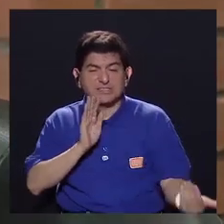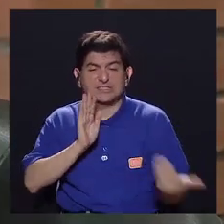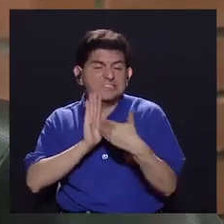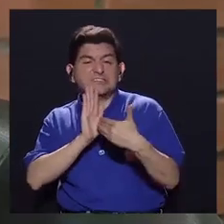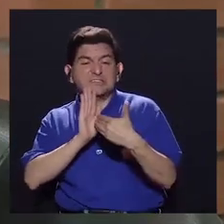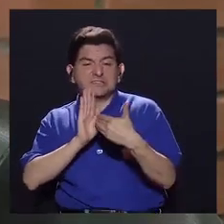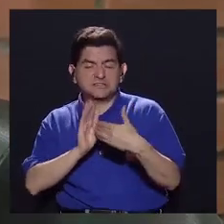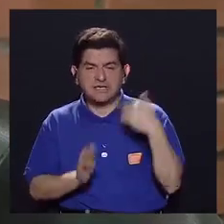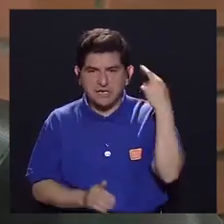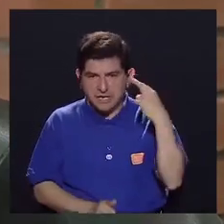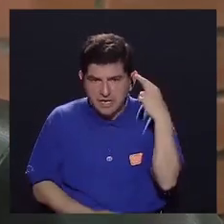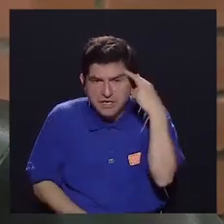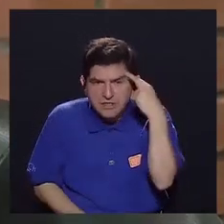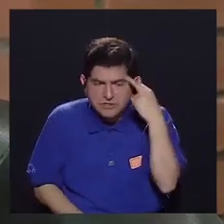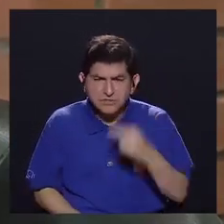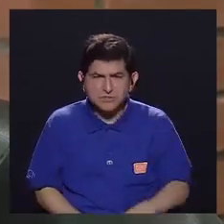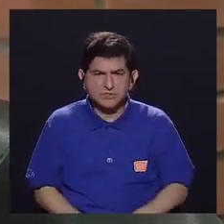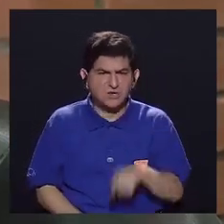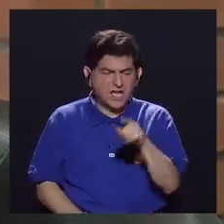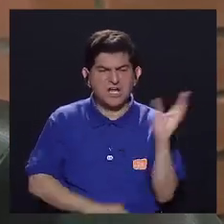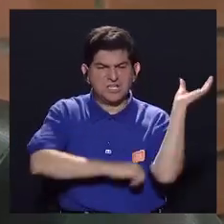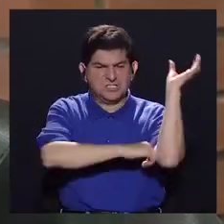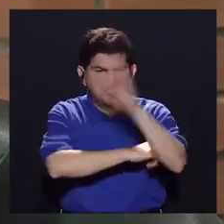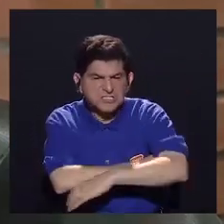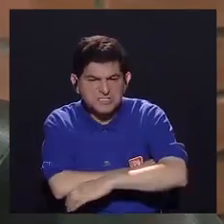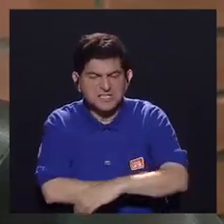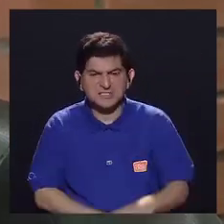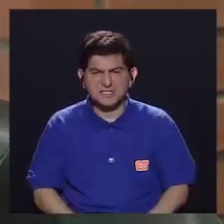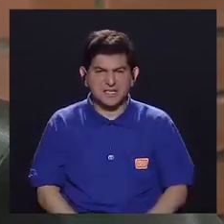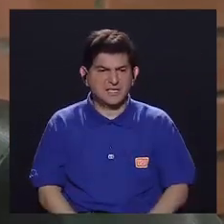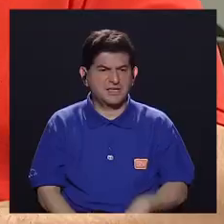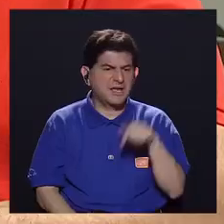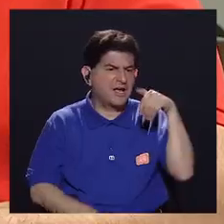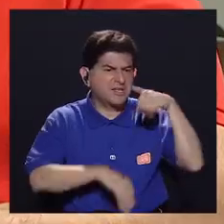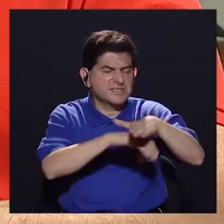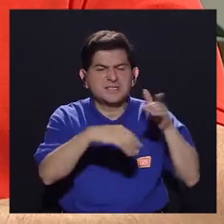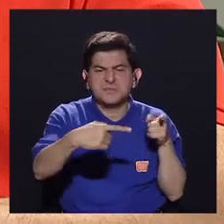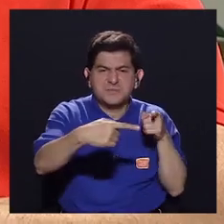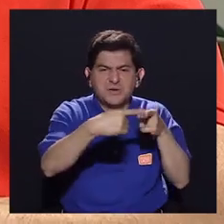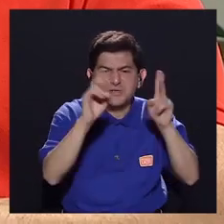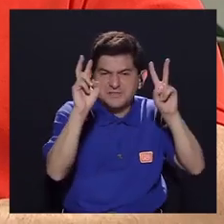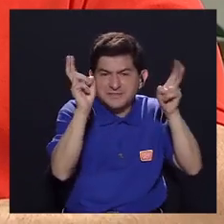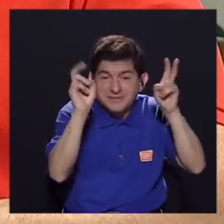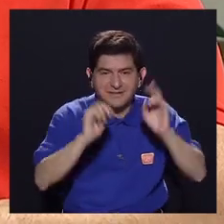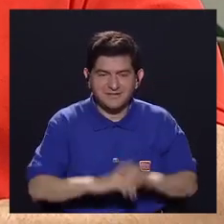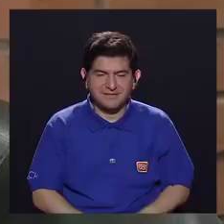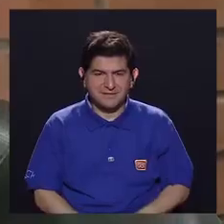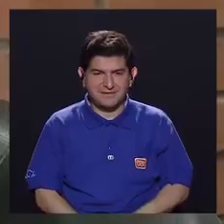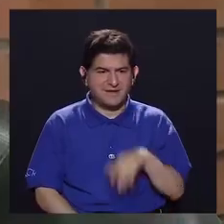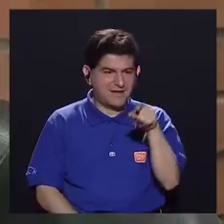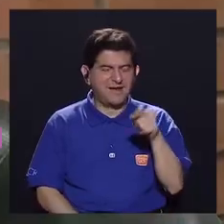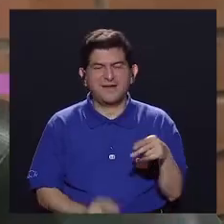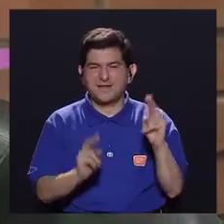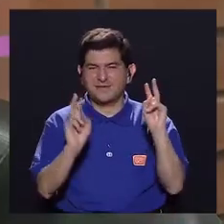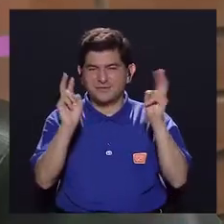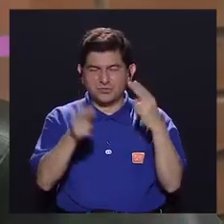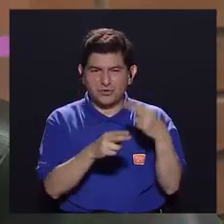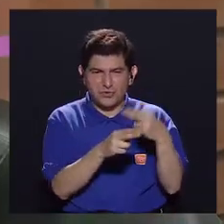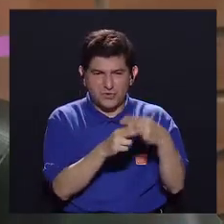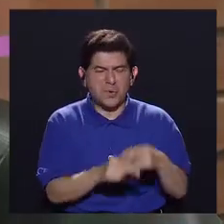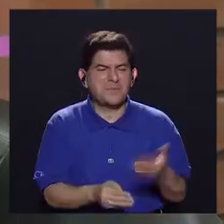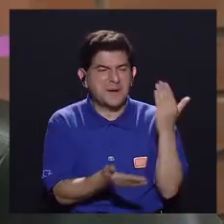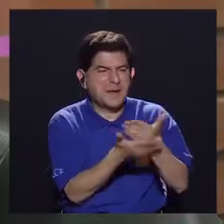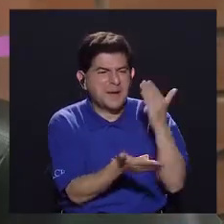bien emocionalmente lastimados porque se les castiga, sí, sí. Porque los mandan a la esquina, porque